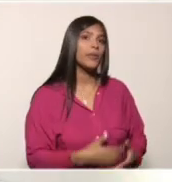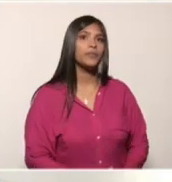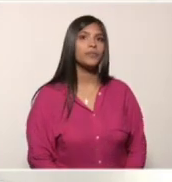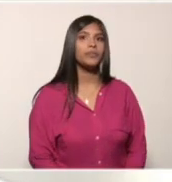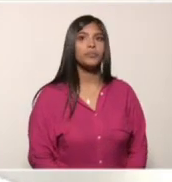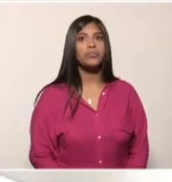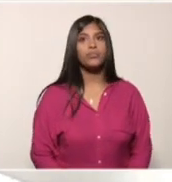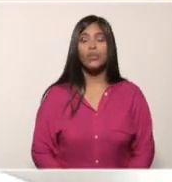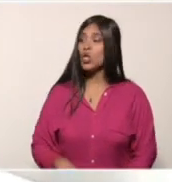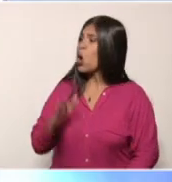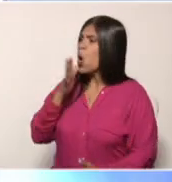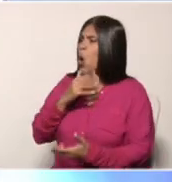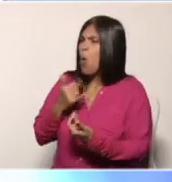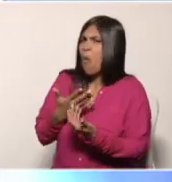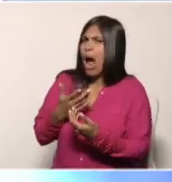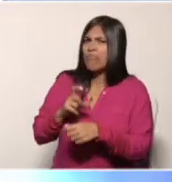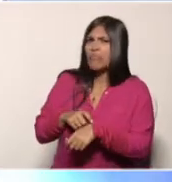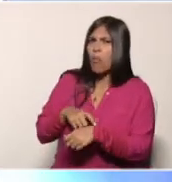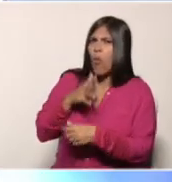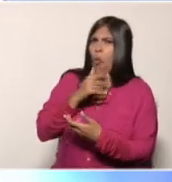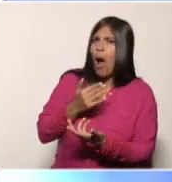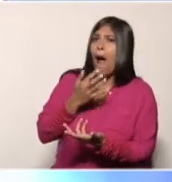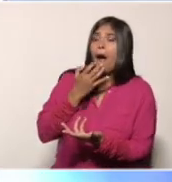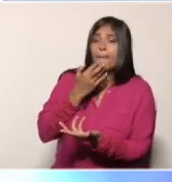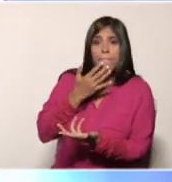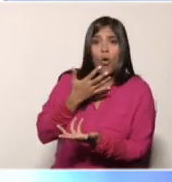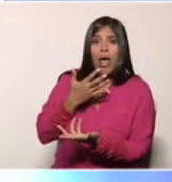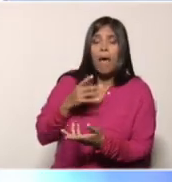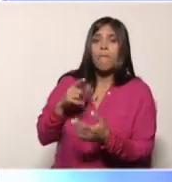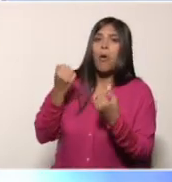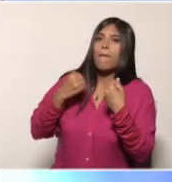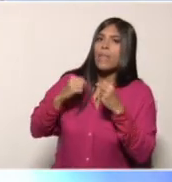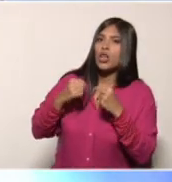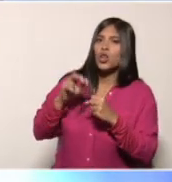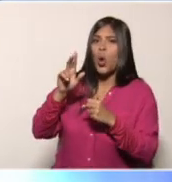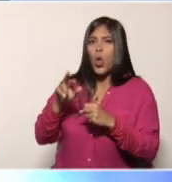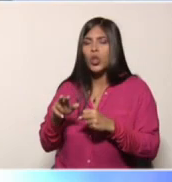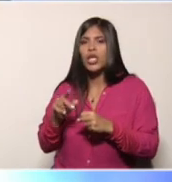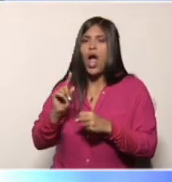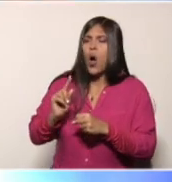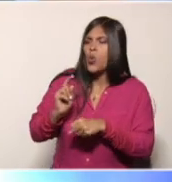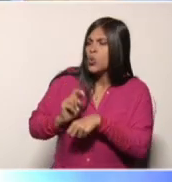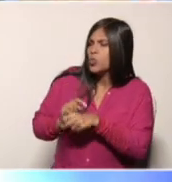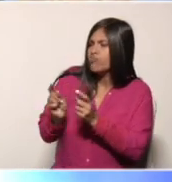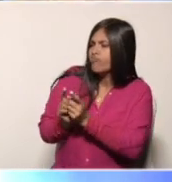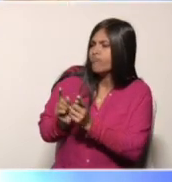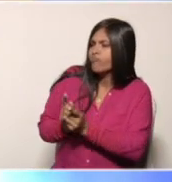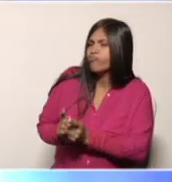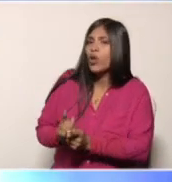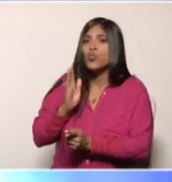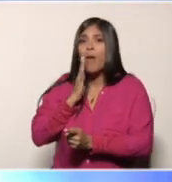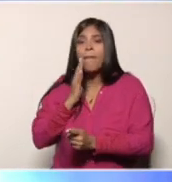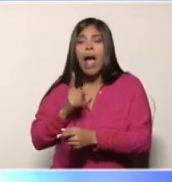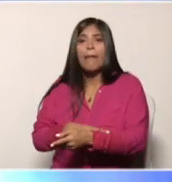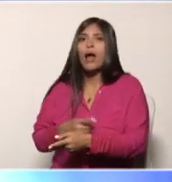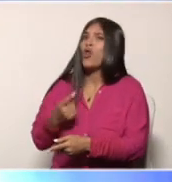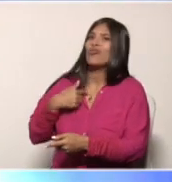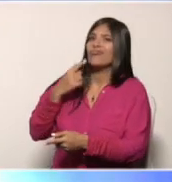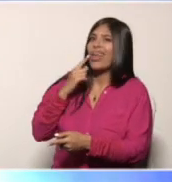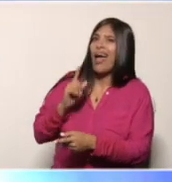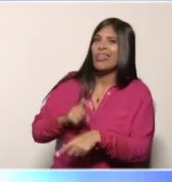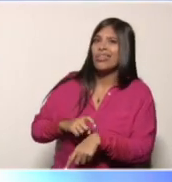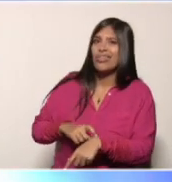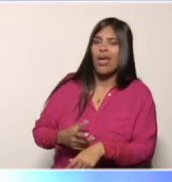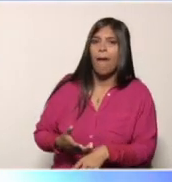idioma? No hay límites, César, porque si lo vas haciendo práctico todos los días, un ratico con tu mamá, con tu hermano, con todo eso, no te vas a dar cuenta del